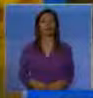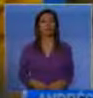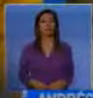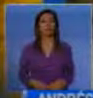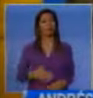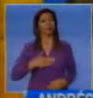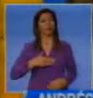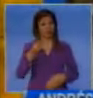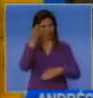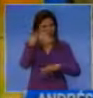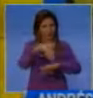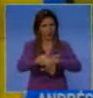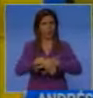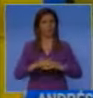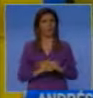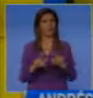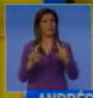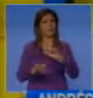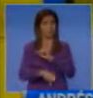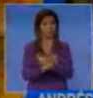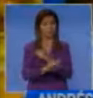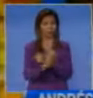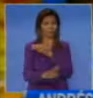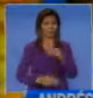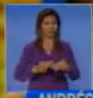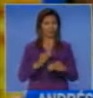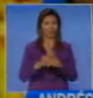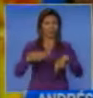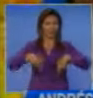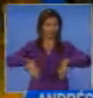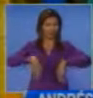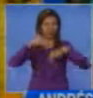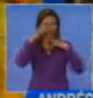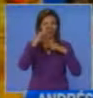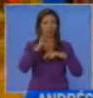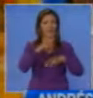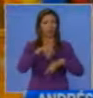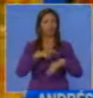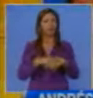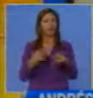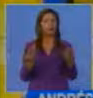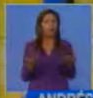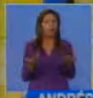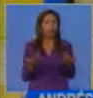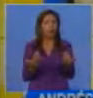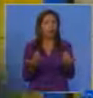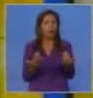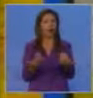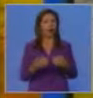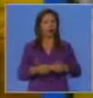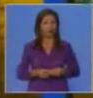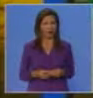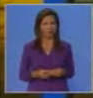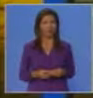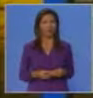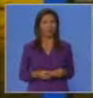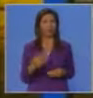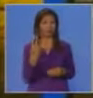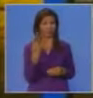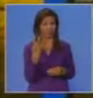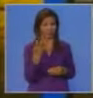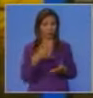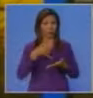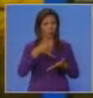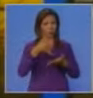Amigos, ¿qué tal? ¿Cómo están? Bienvenidos a Hablemos de Mundiales aquí en 24 horas y es el turno de la 14ª Copa del Mundo, el Mundial de